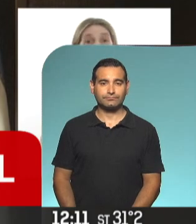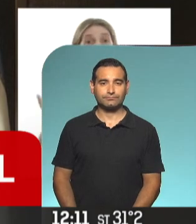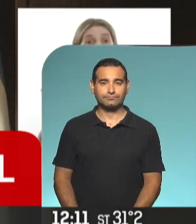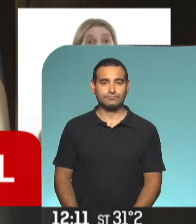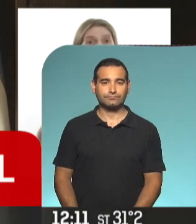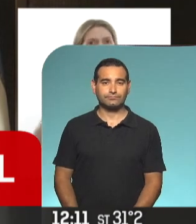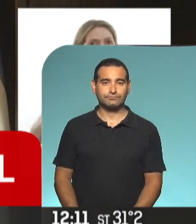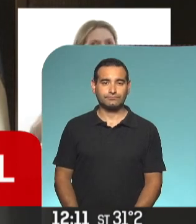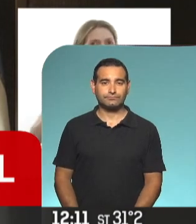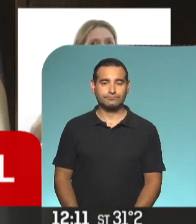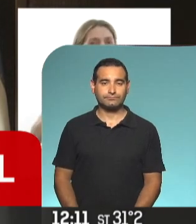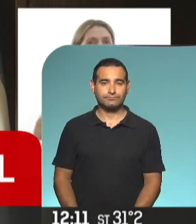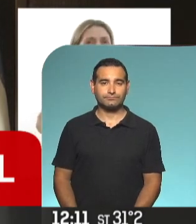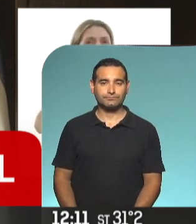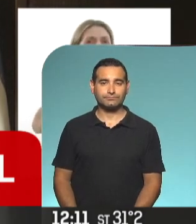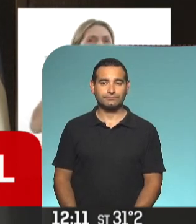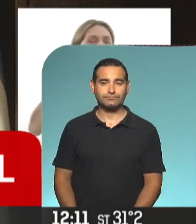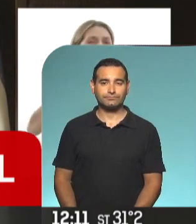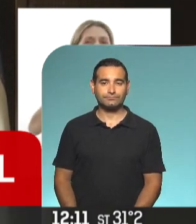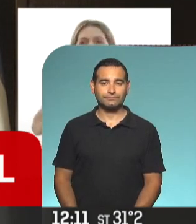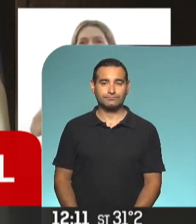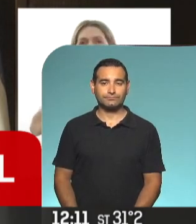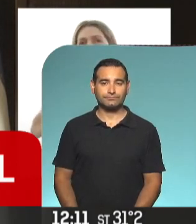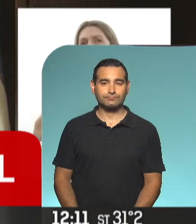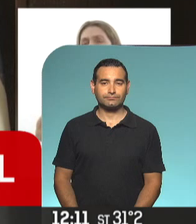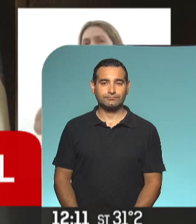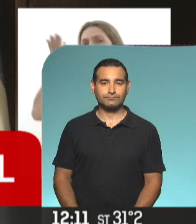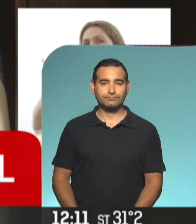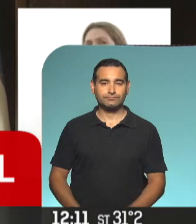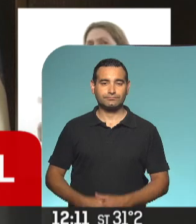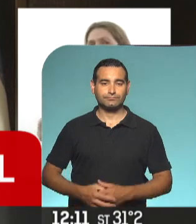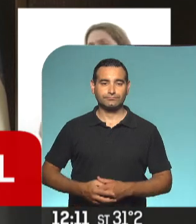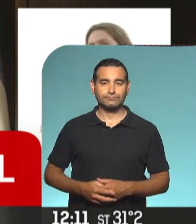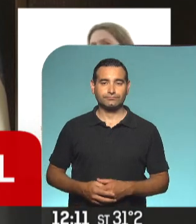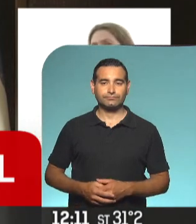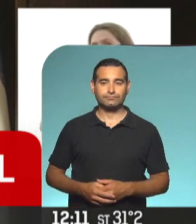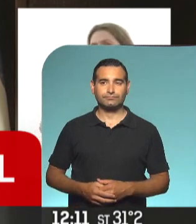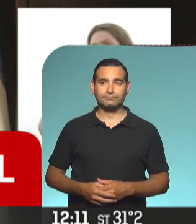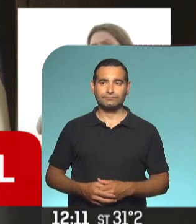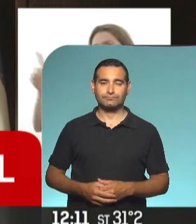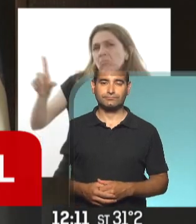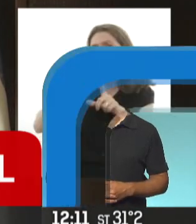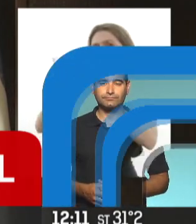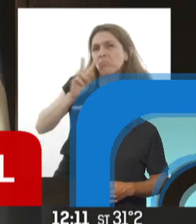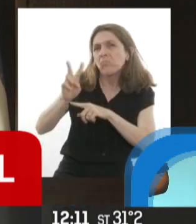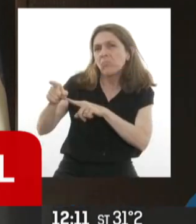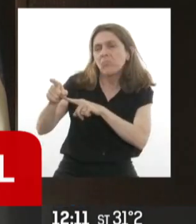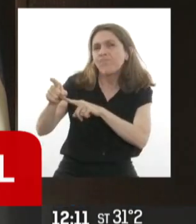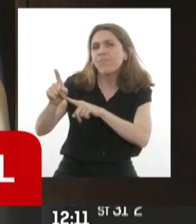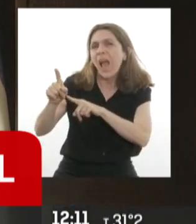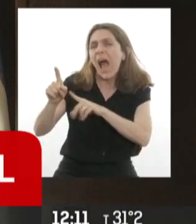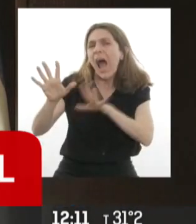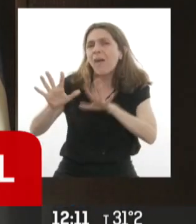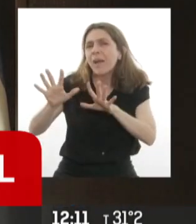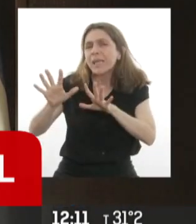Pero no siempre la imagen pública que uno tiene de alguien tiene que ver con lo que después uno conoce